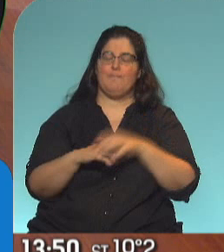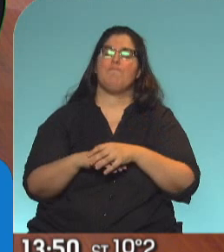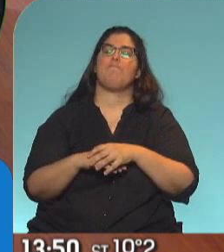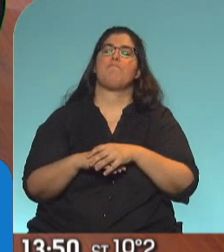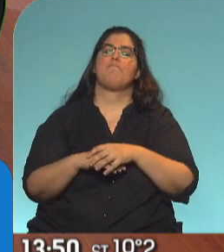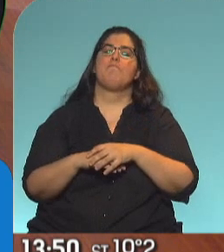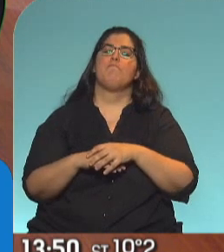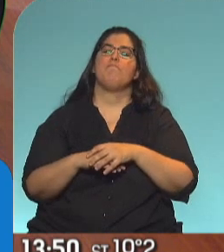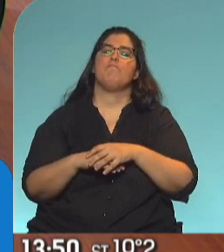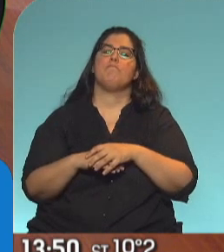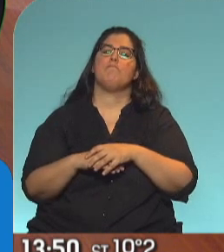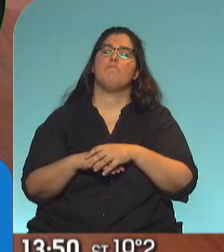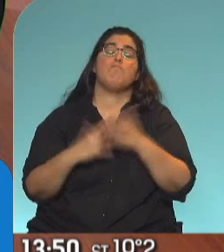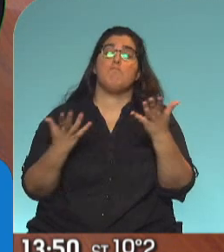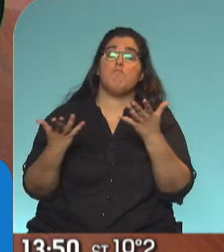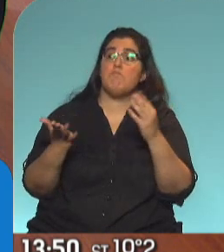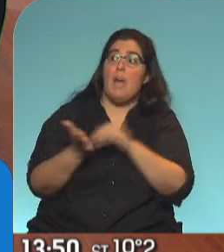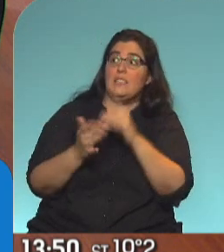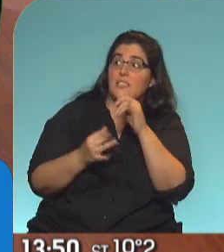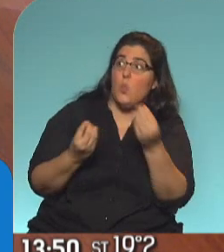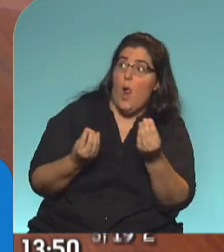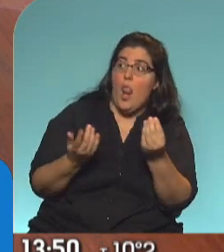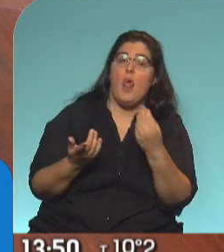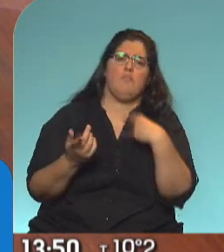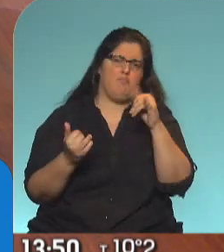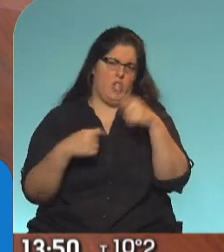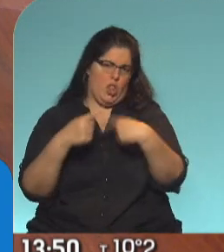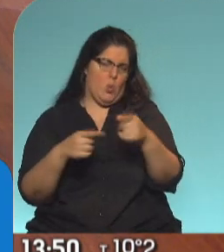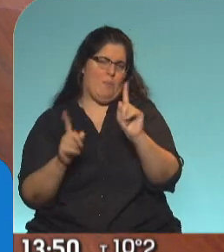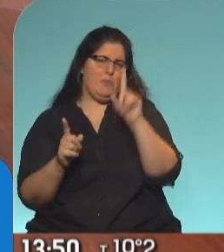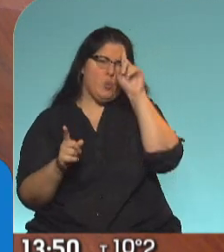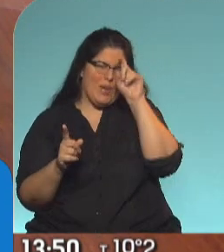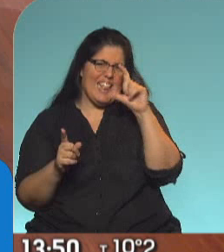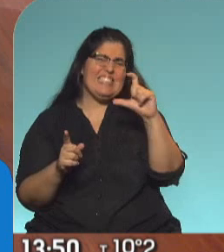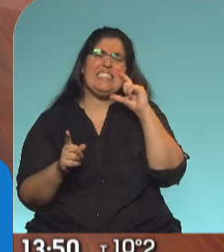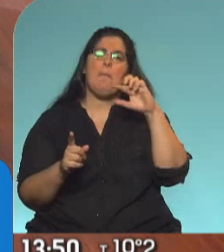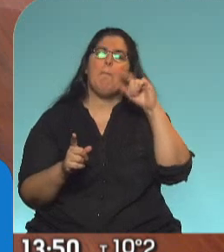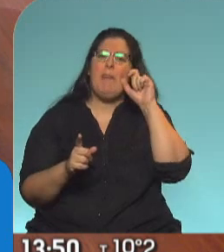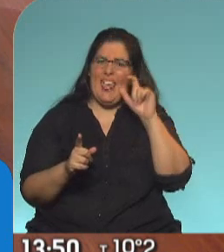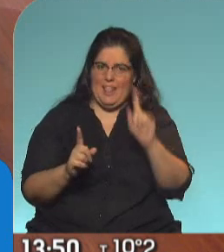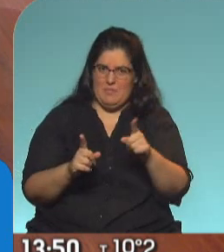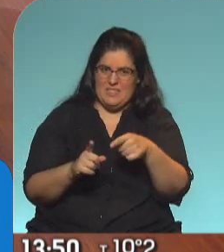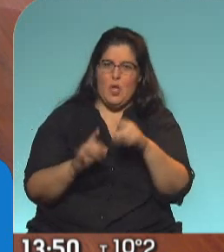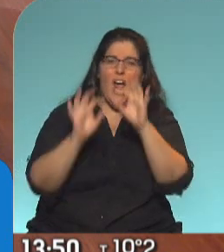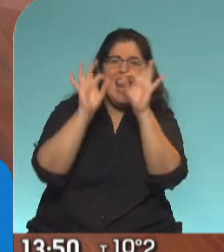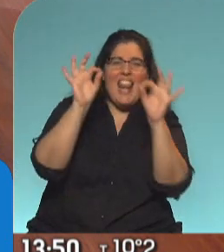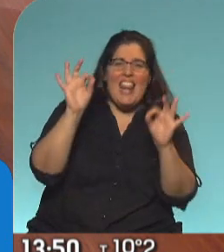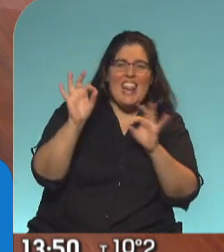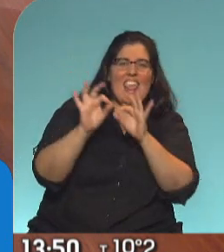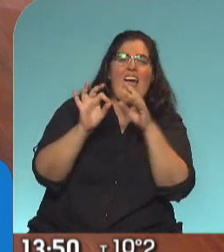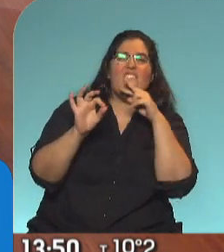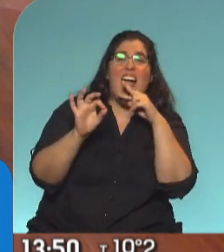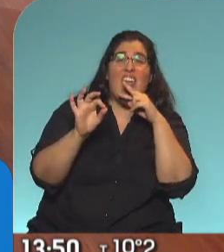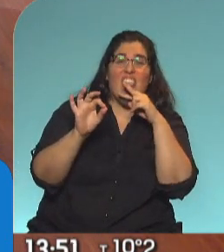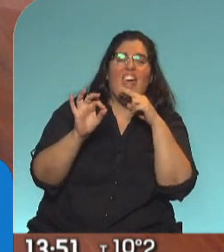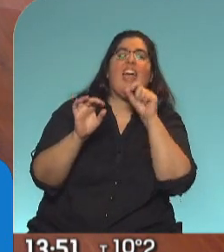tenemos... No sé por dónde querés avanzar. Sigamos por Turquía y Chipre, si te parece. Es la línea verde que delimita también